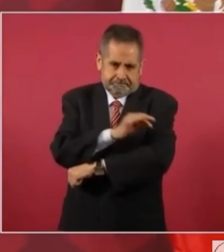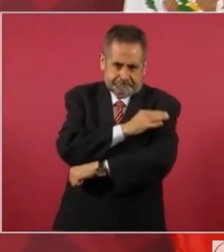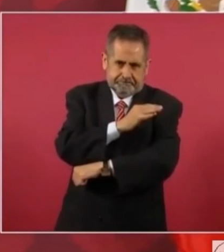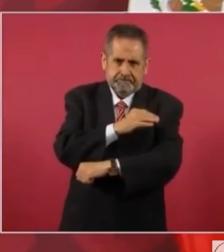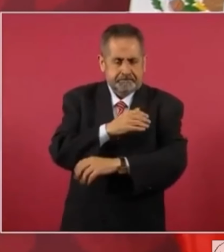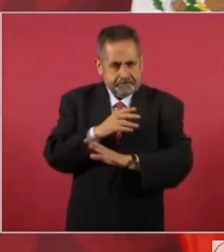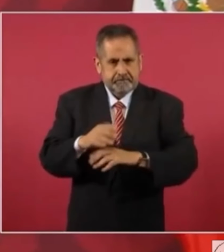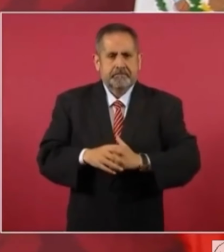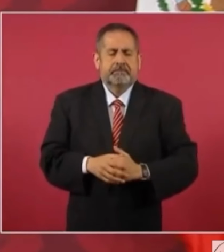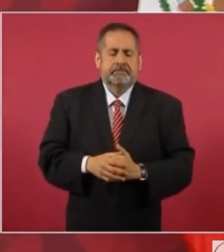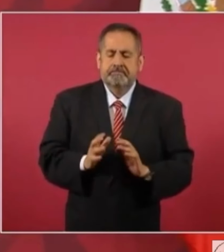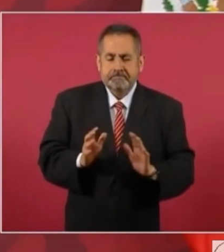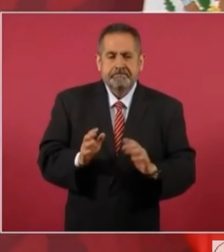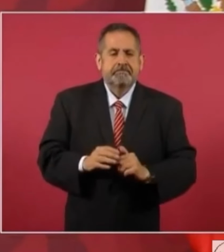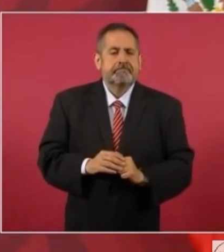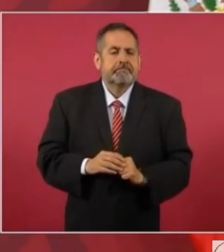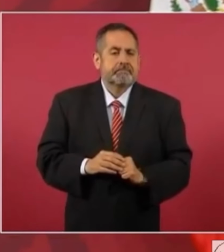vacunaban y todo.